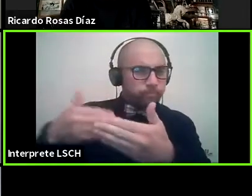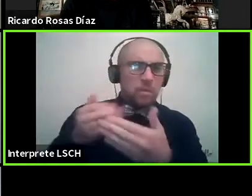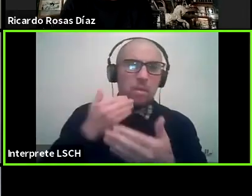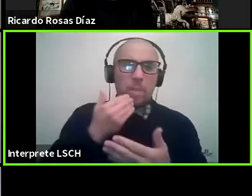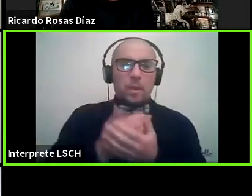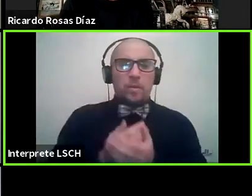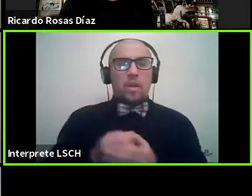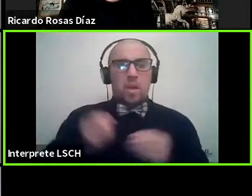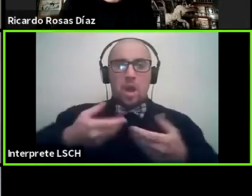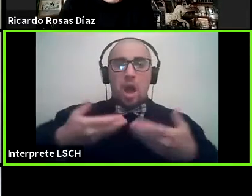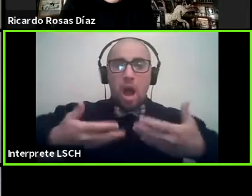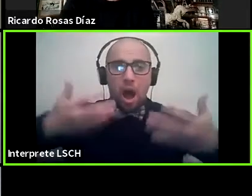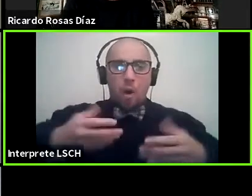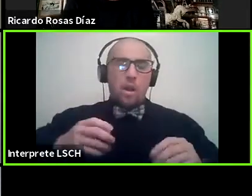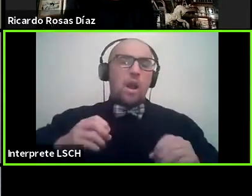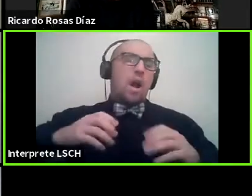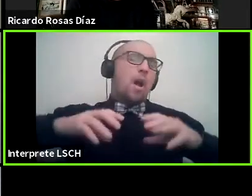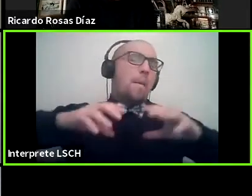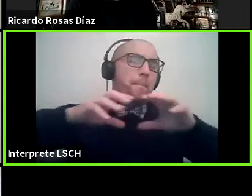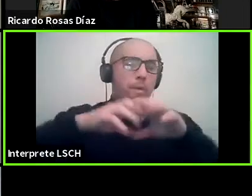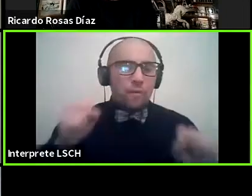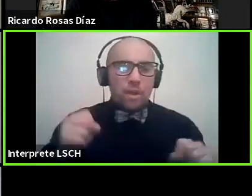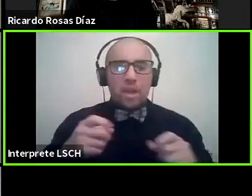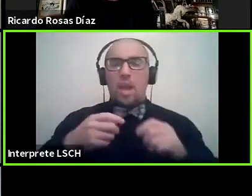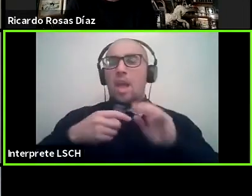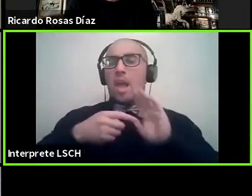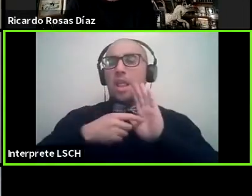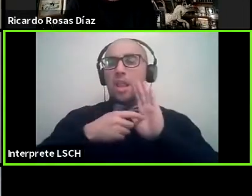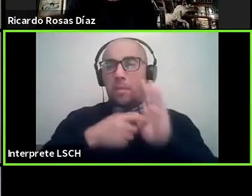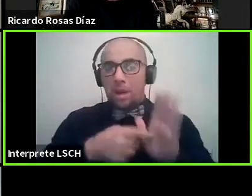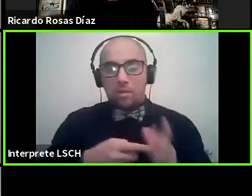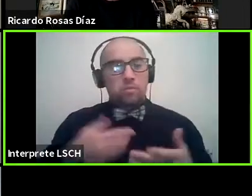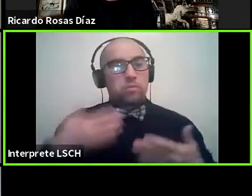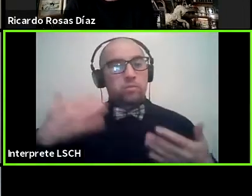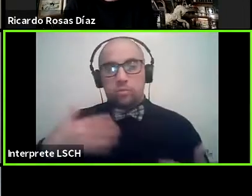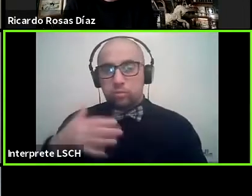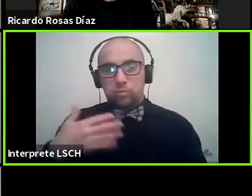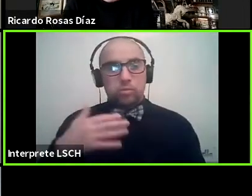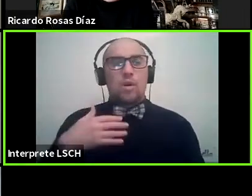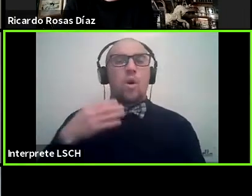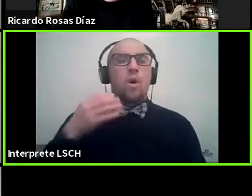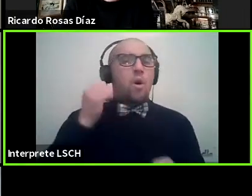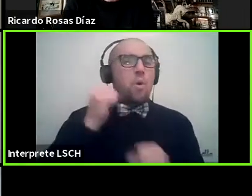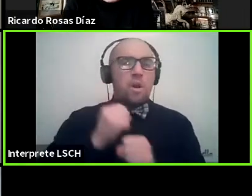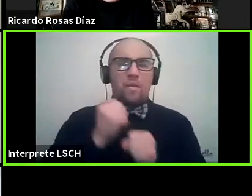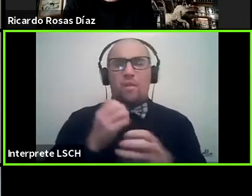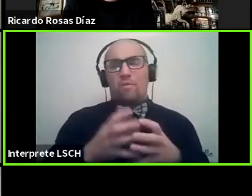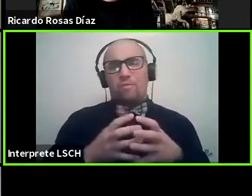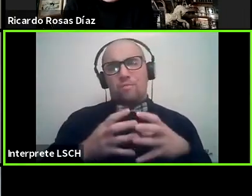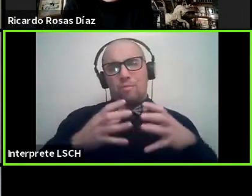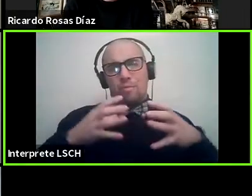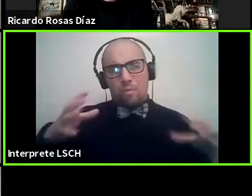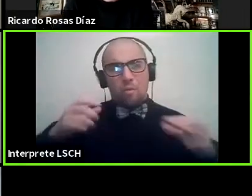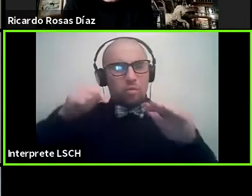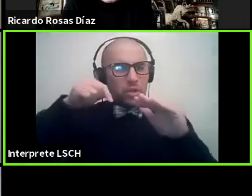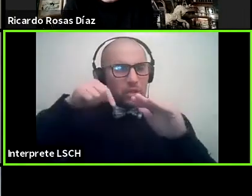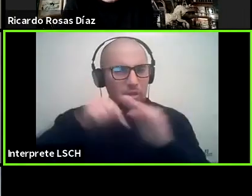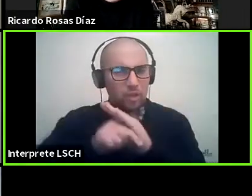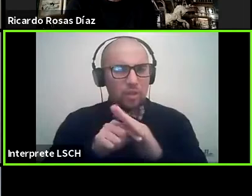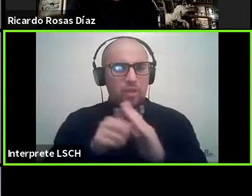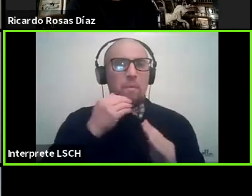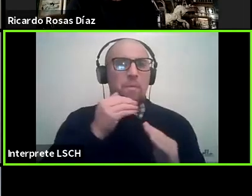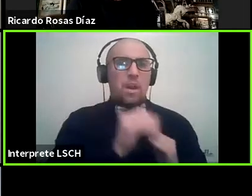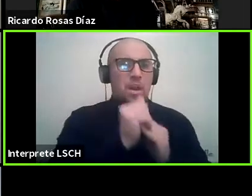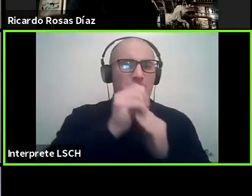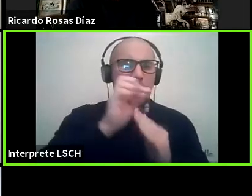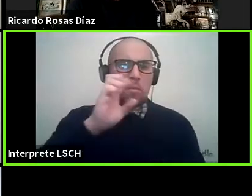a este momento, la verdad es que ha sido muy esperado por todos, porque ha sido un trabajo dentro del equipo de CDETI muy intenso, liderados por Pablo y Evelyn,